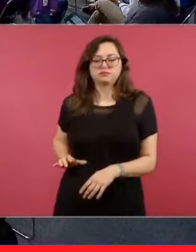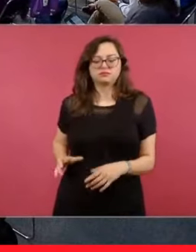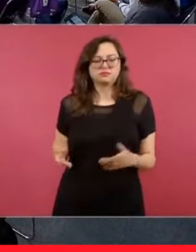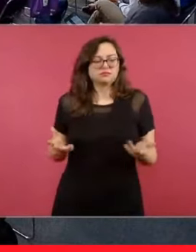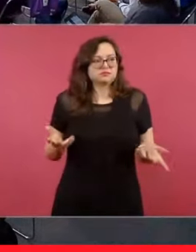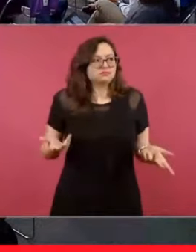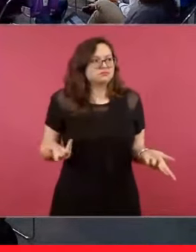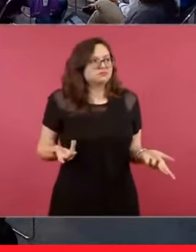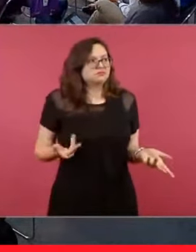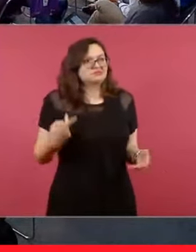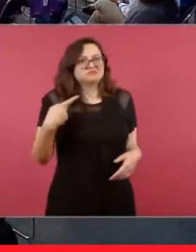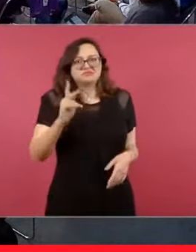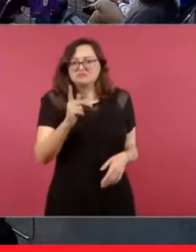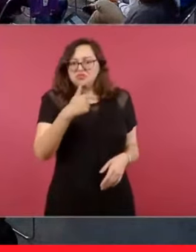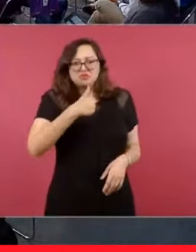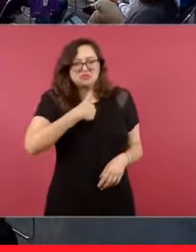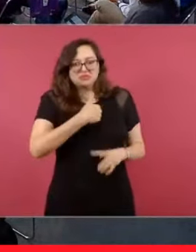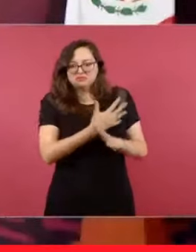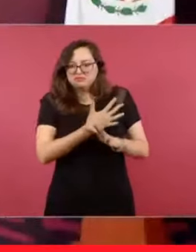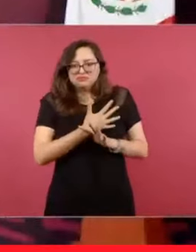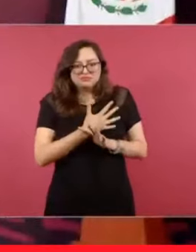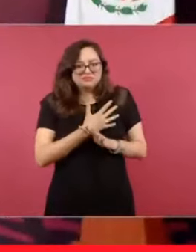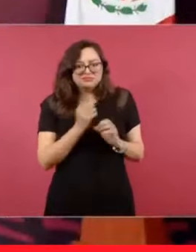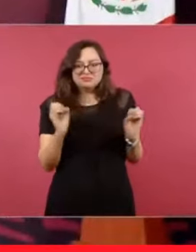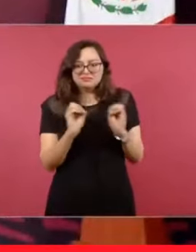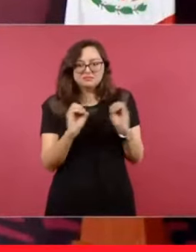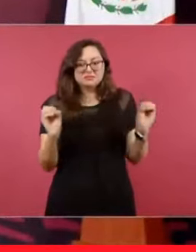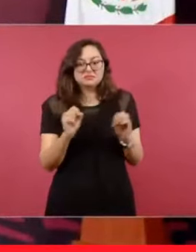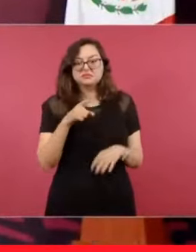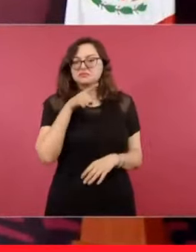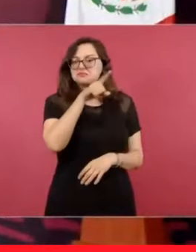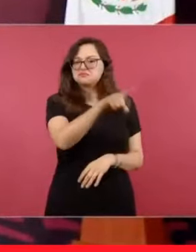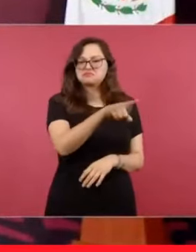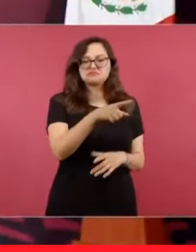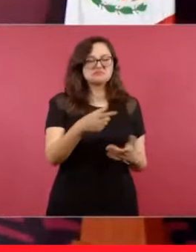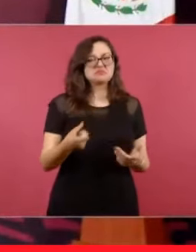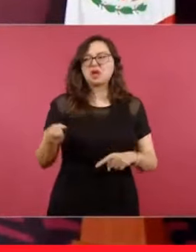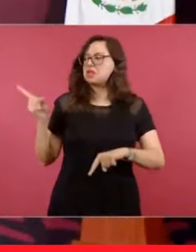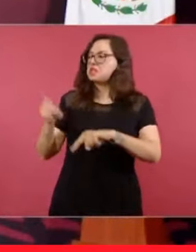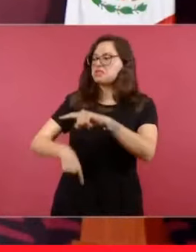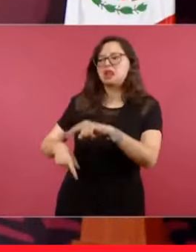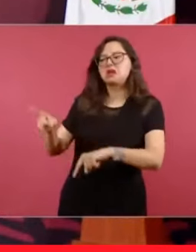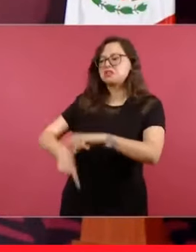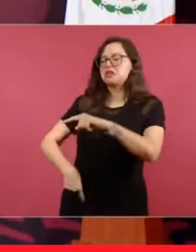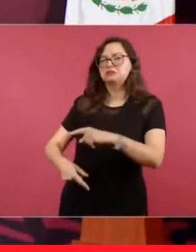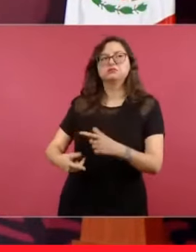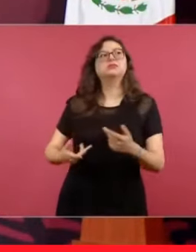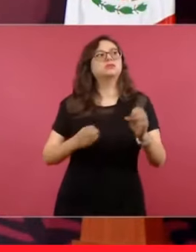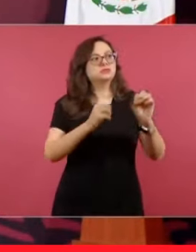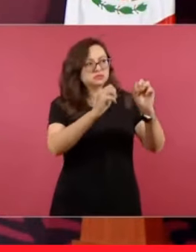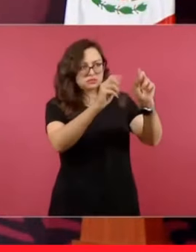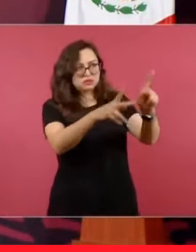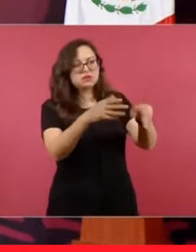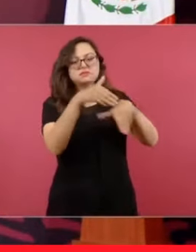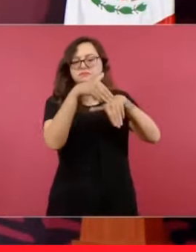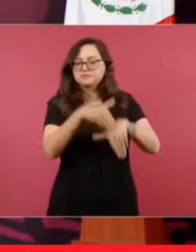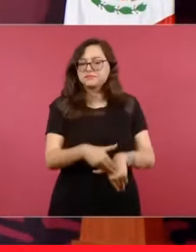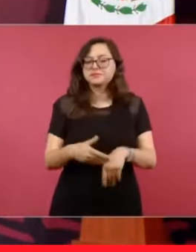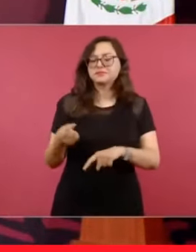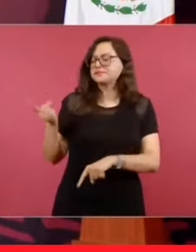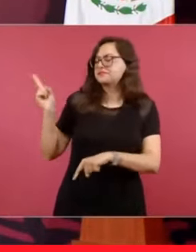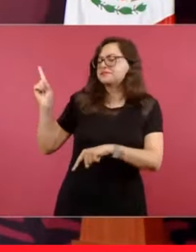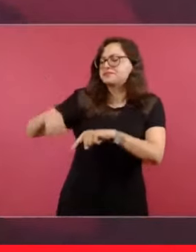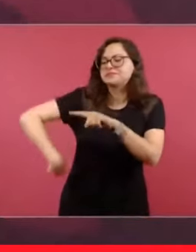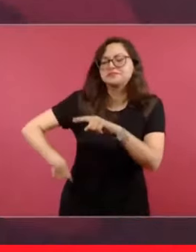hablé de eso y de todas maneras les hicimos caso y hay